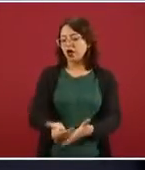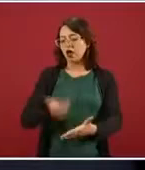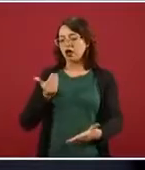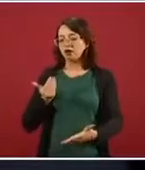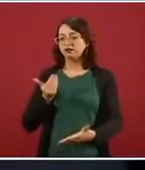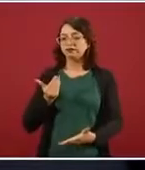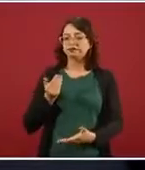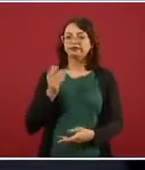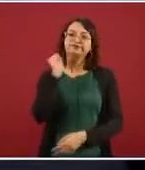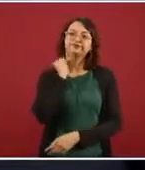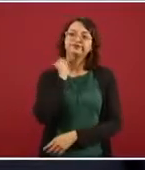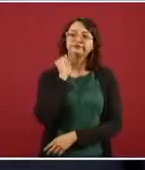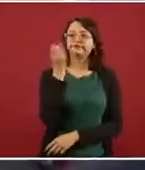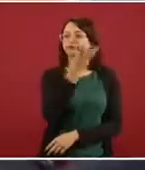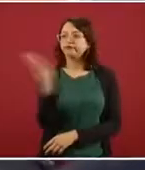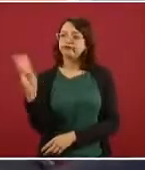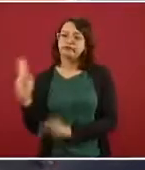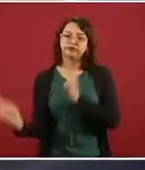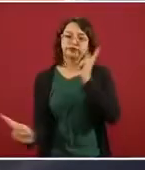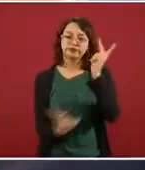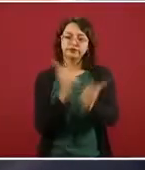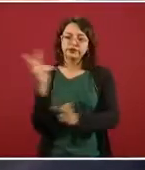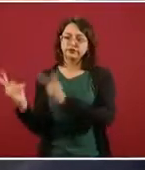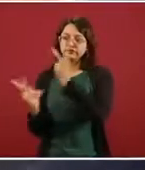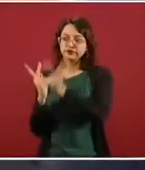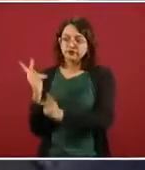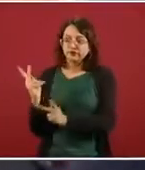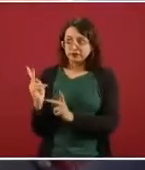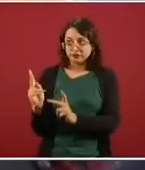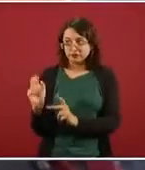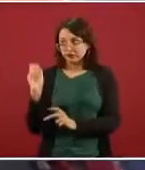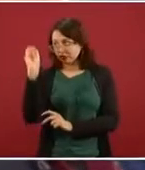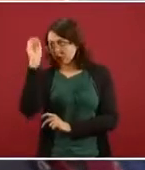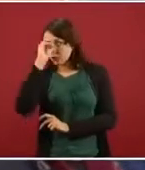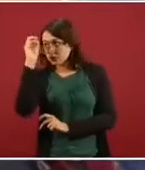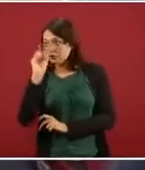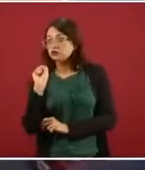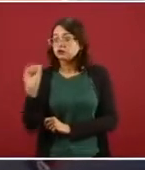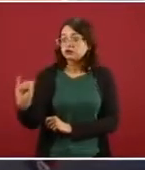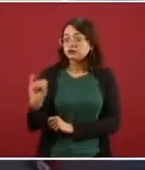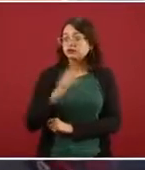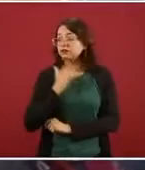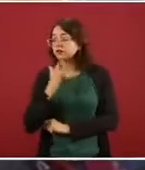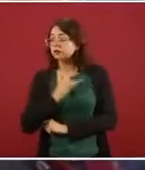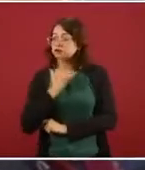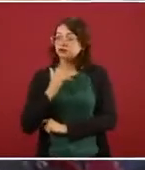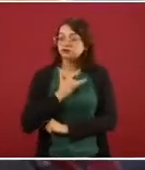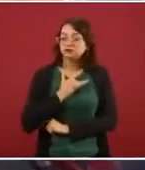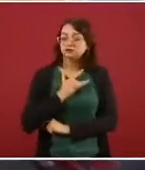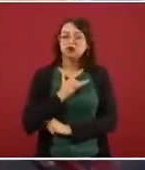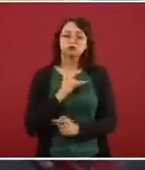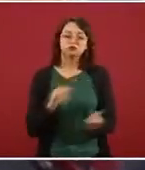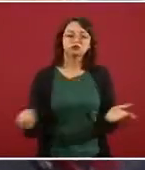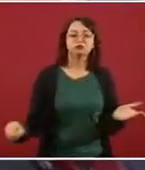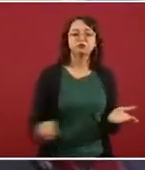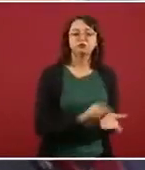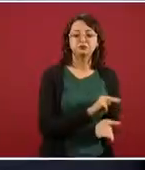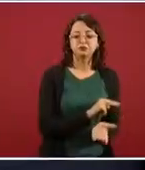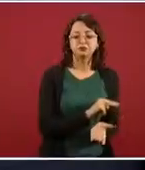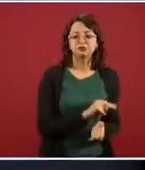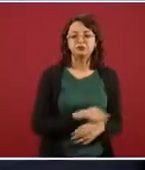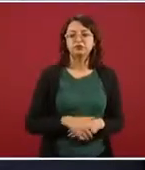se consulte para recoger la opinión del Senado. O sea,